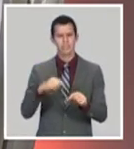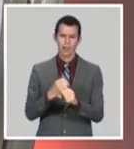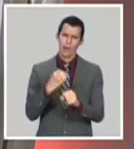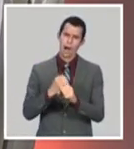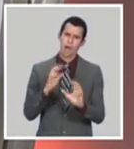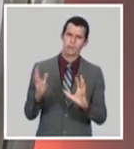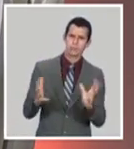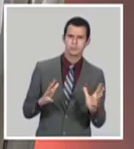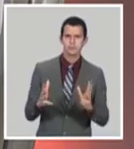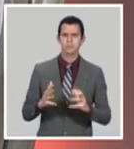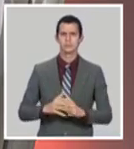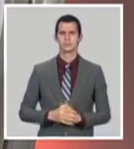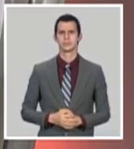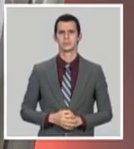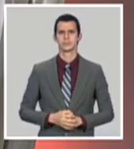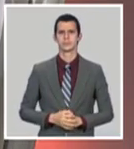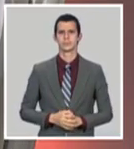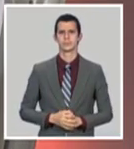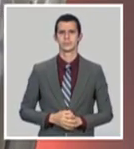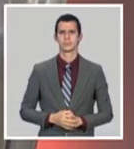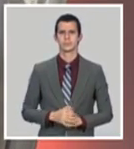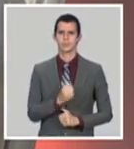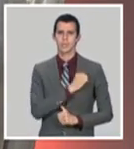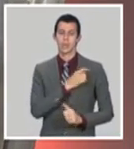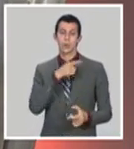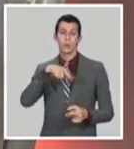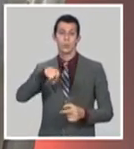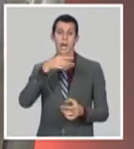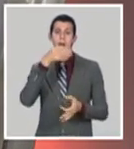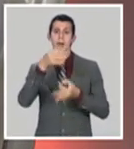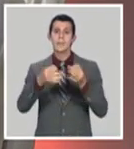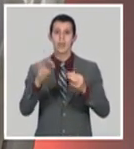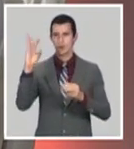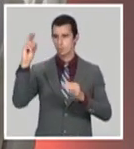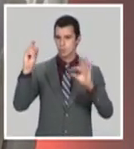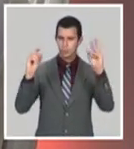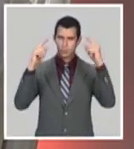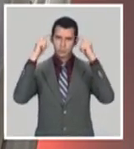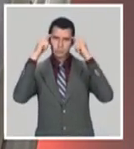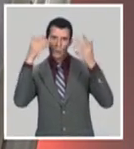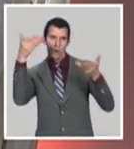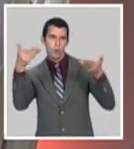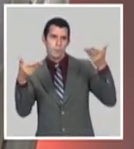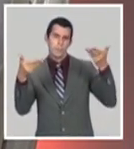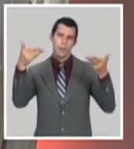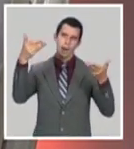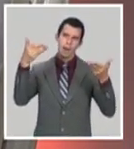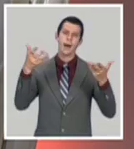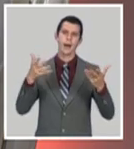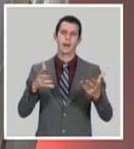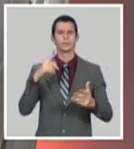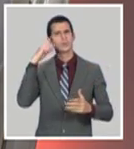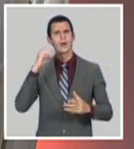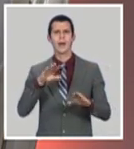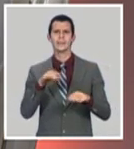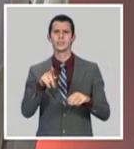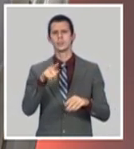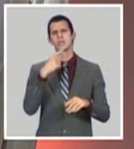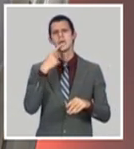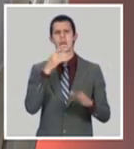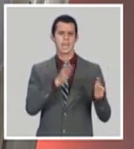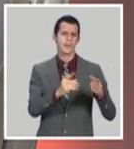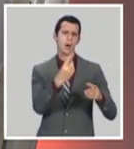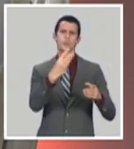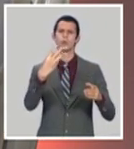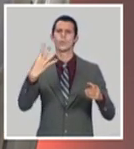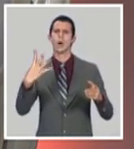Le iba a decir, para comparar algunos números que tal vez cuando uno los mira por etapa no se logra ver, pero los casos